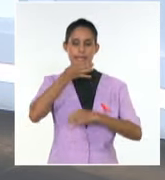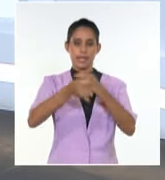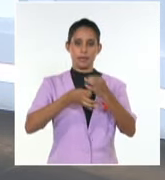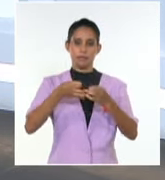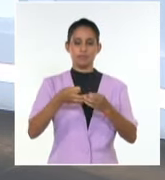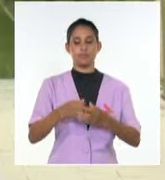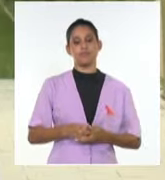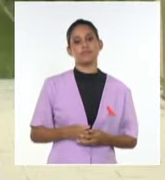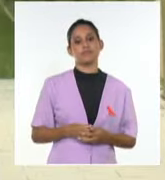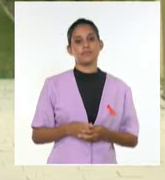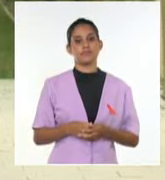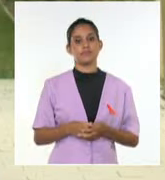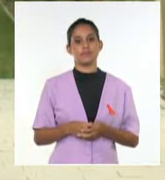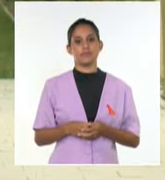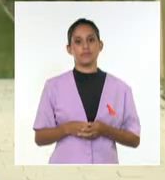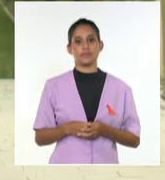González.